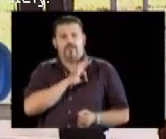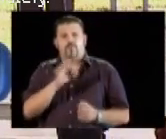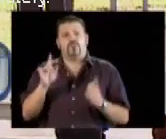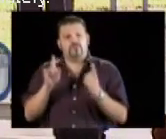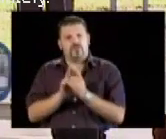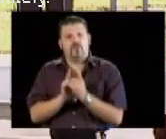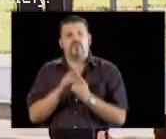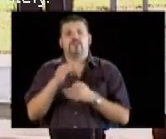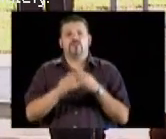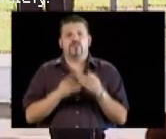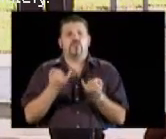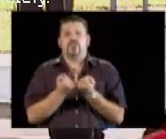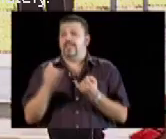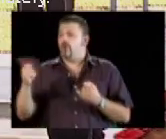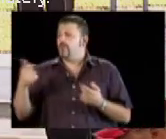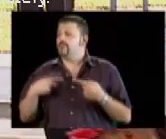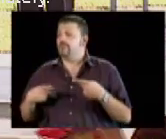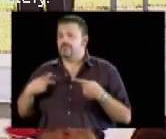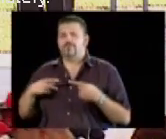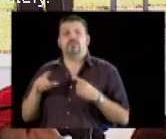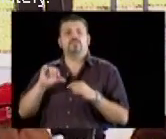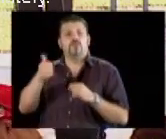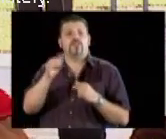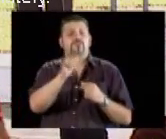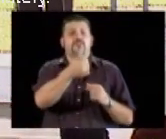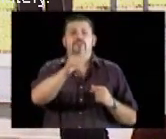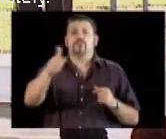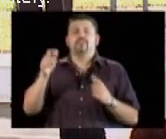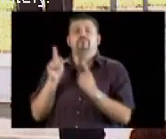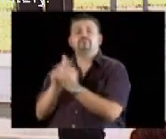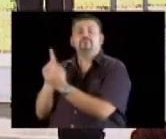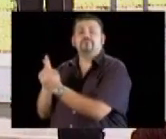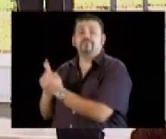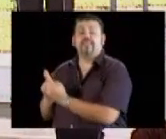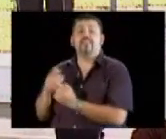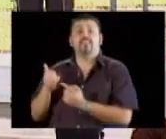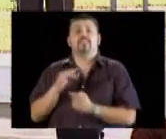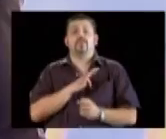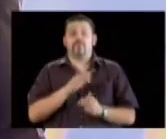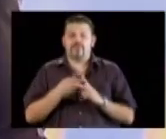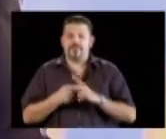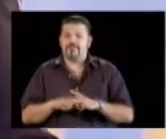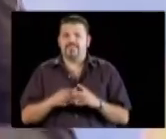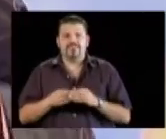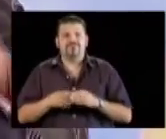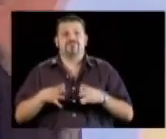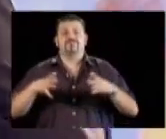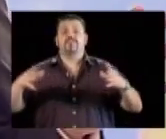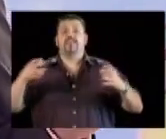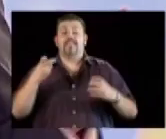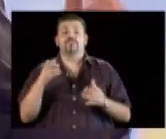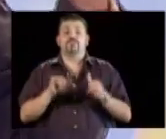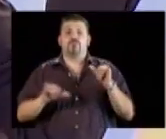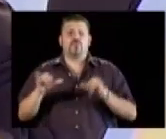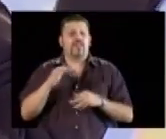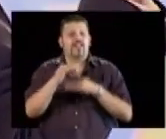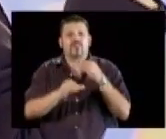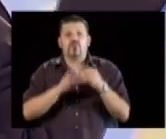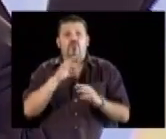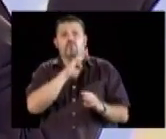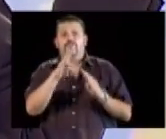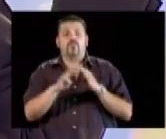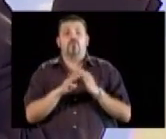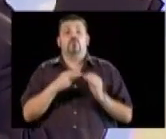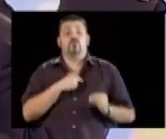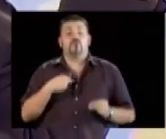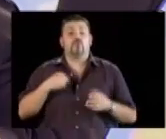Para aquellos que ya se contagiaron, contacten a la persona que los invitó de inmediato y empiecen de inmediato. Y todo mundo decirle, estamos en Educare